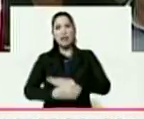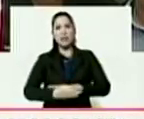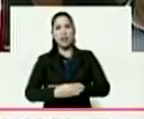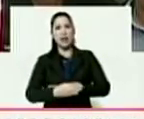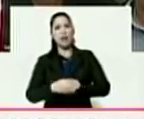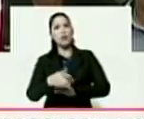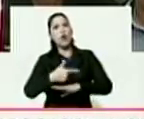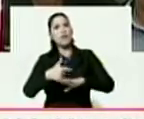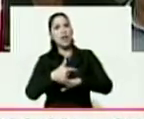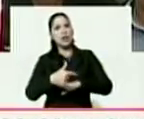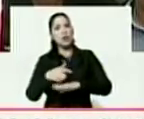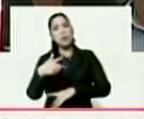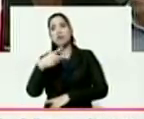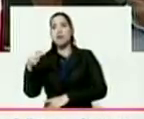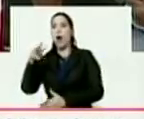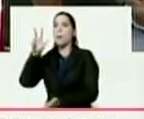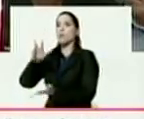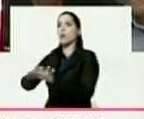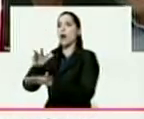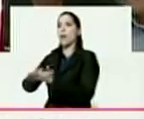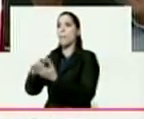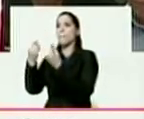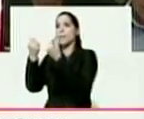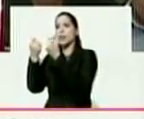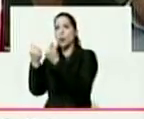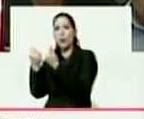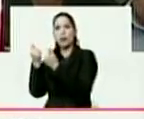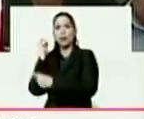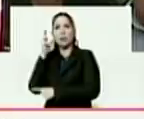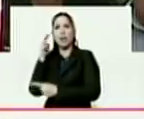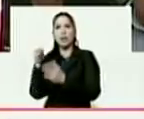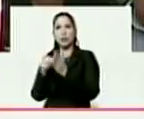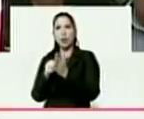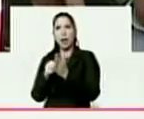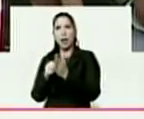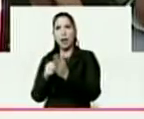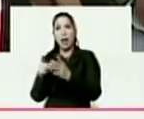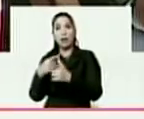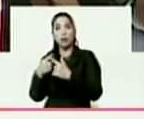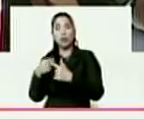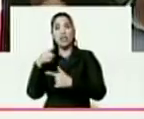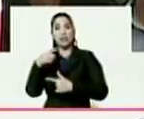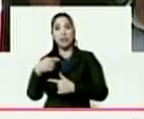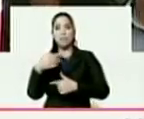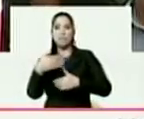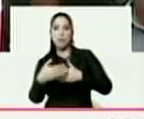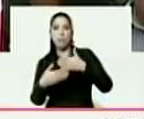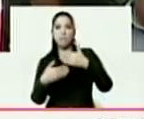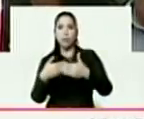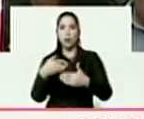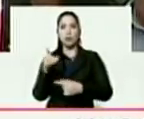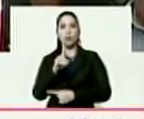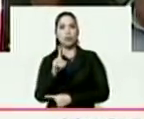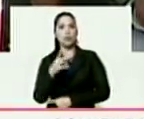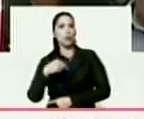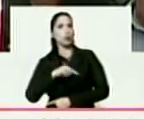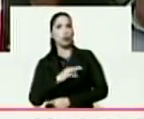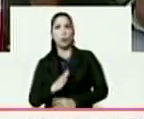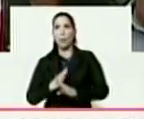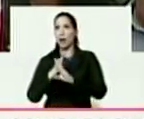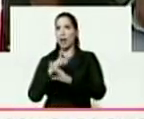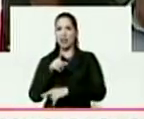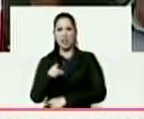de la asamblea nacional constituyente actúa en consecuencia y así ha venido ocurriendo no nos vamos a detener por eso